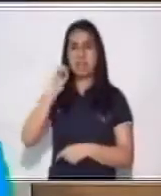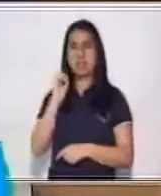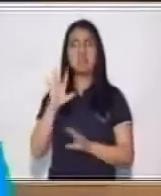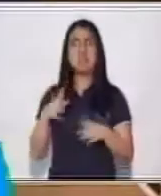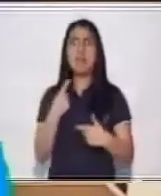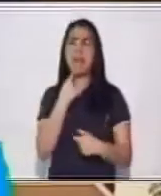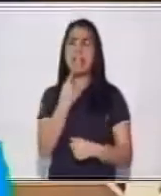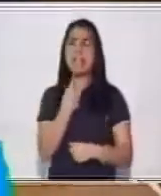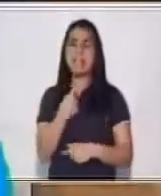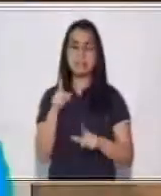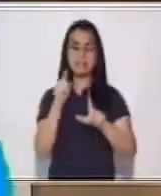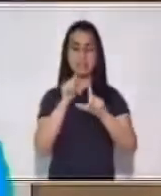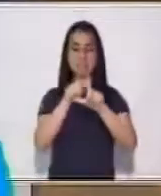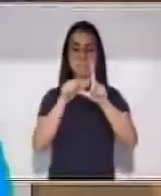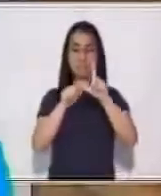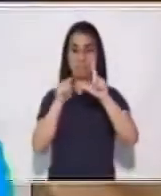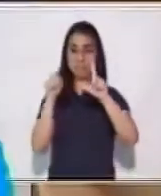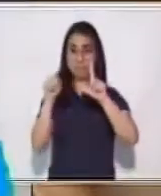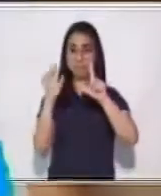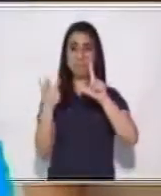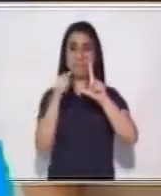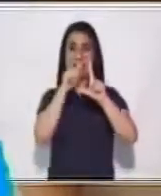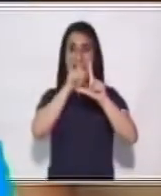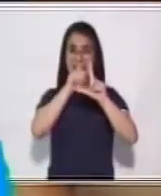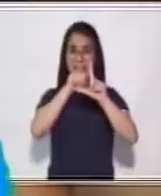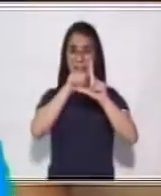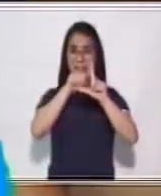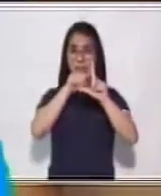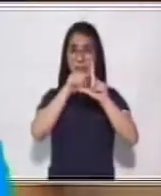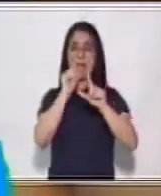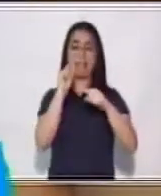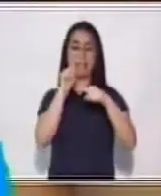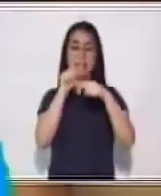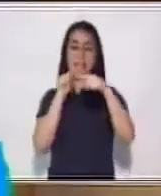hipotenusa. En este caso sería A